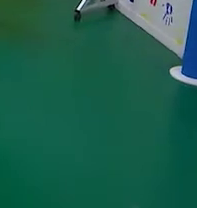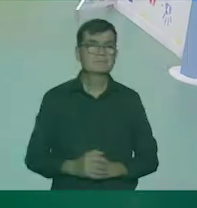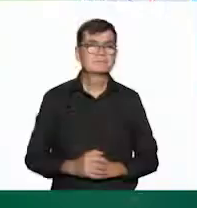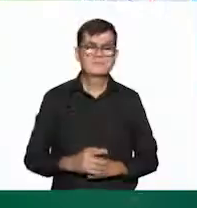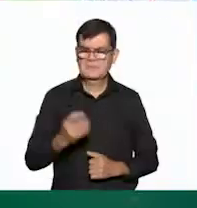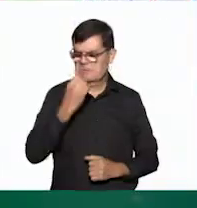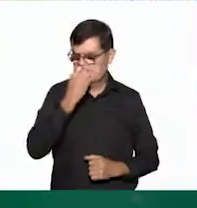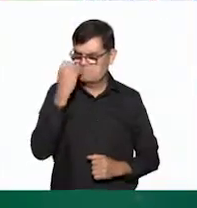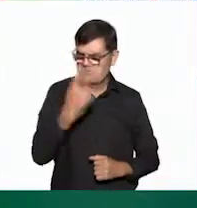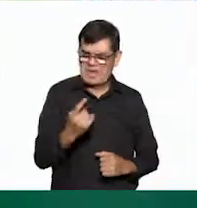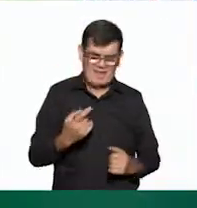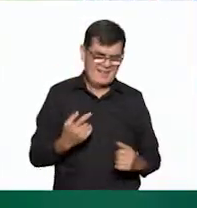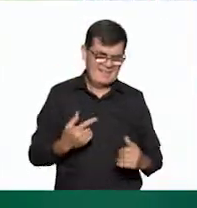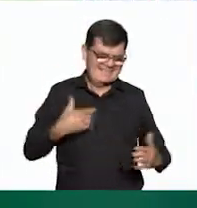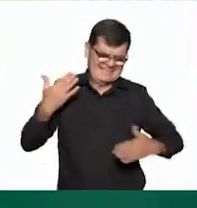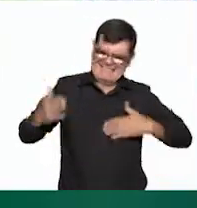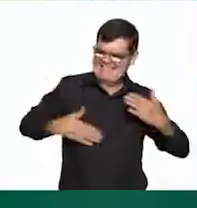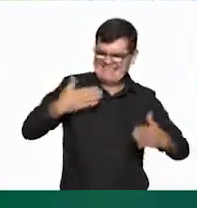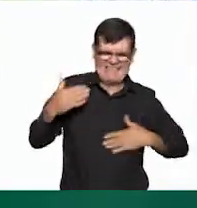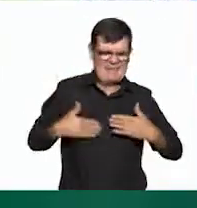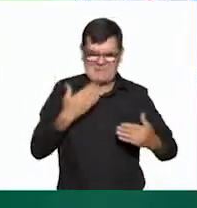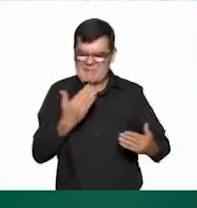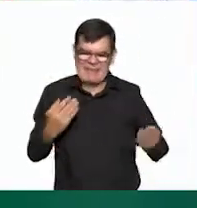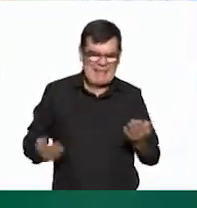¡Qué ritmo, Ale! ¡Qué ritmazo!